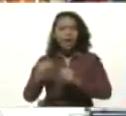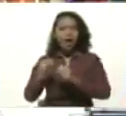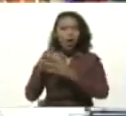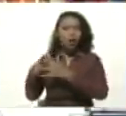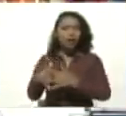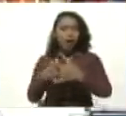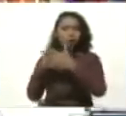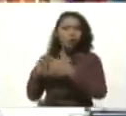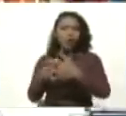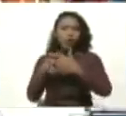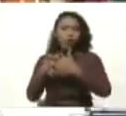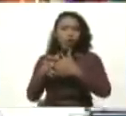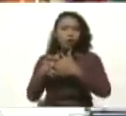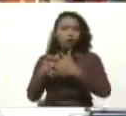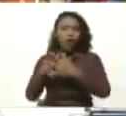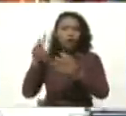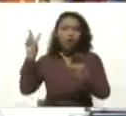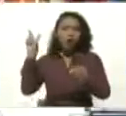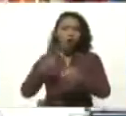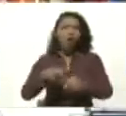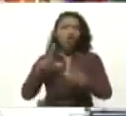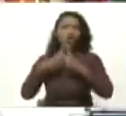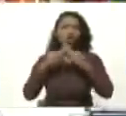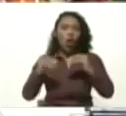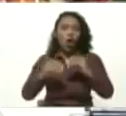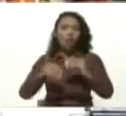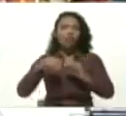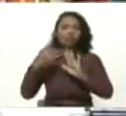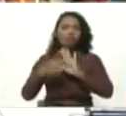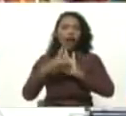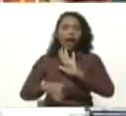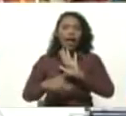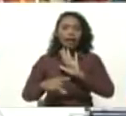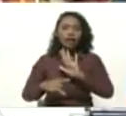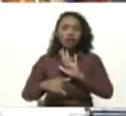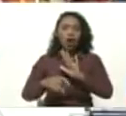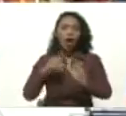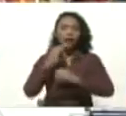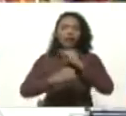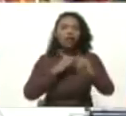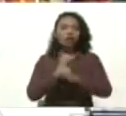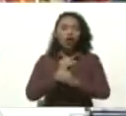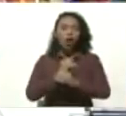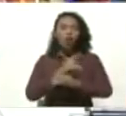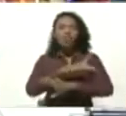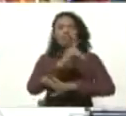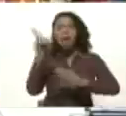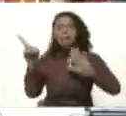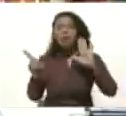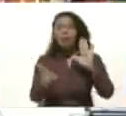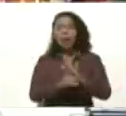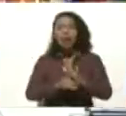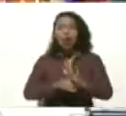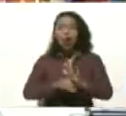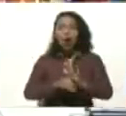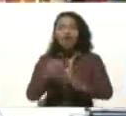norteamericano, violando todo el derecho internacional, se llevó a un diplomático venezolano.